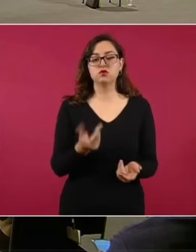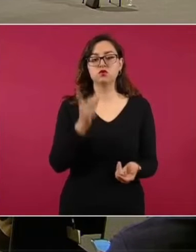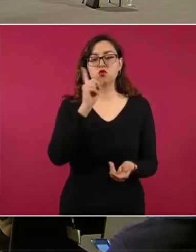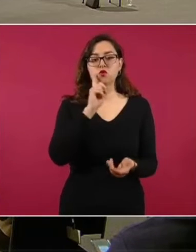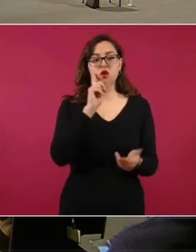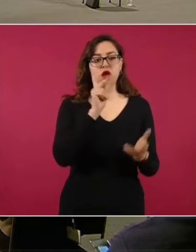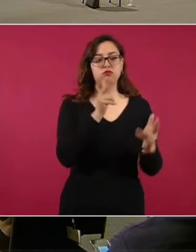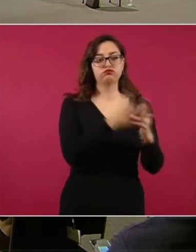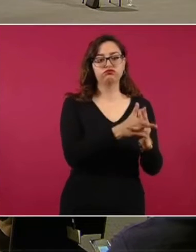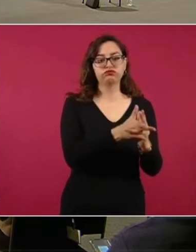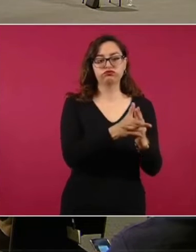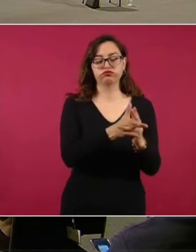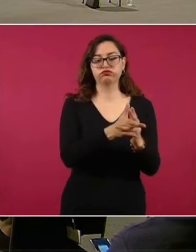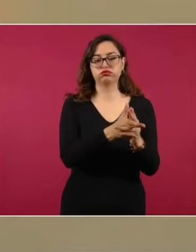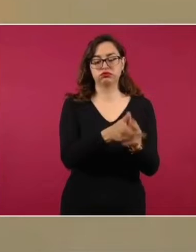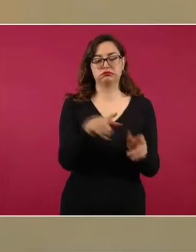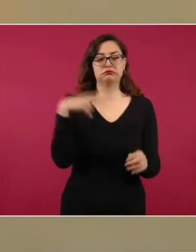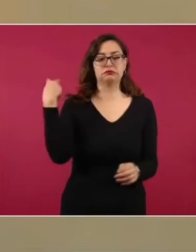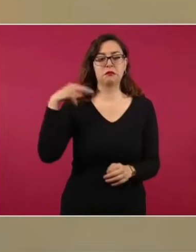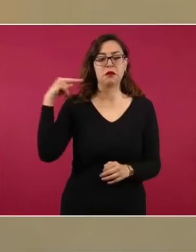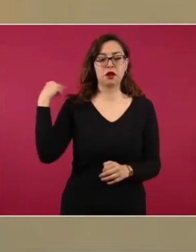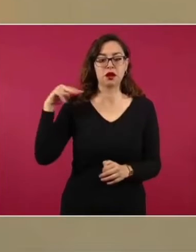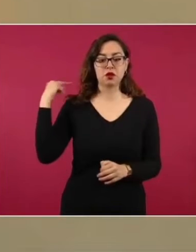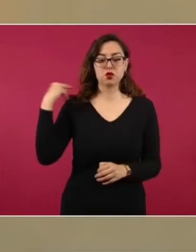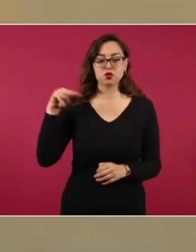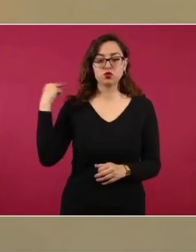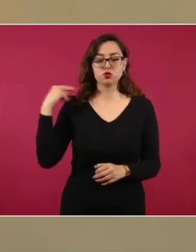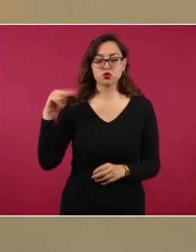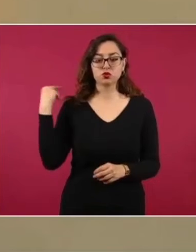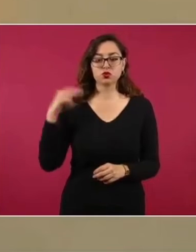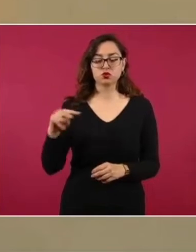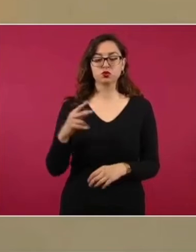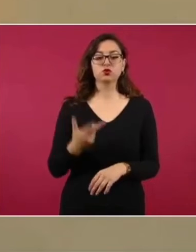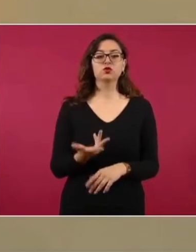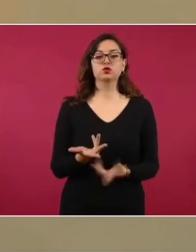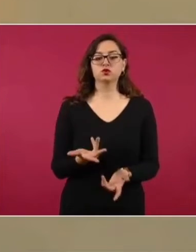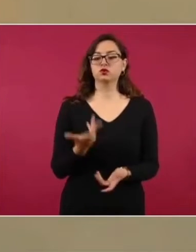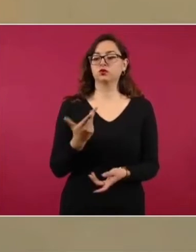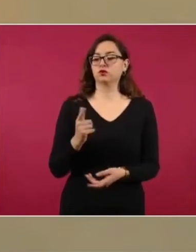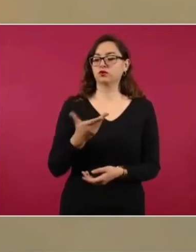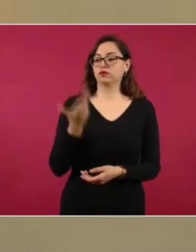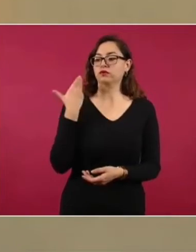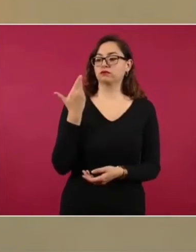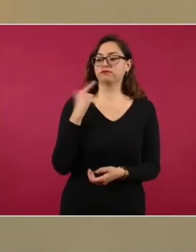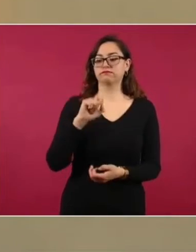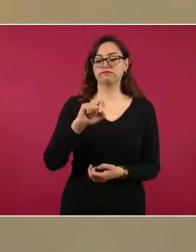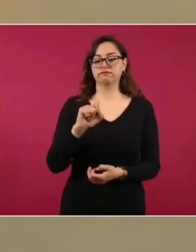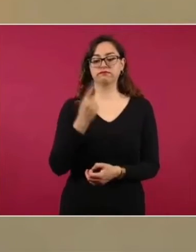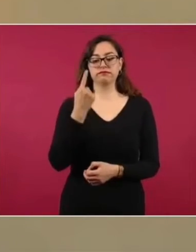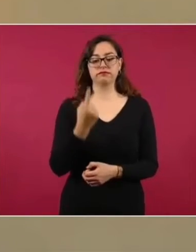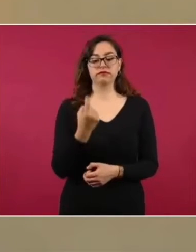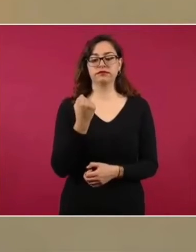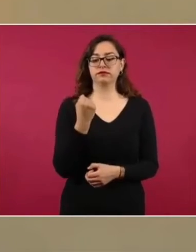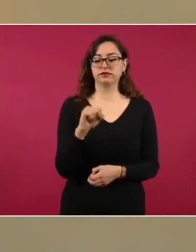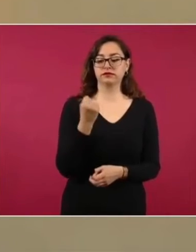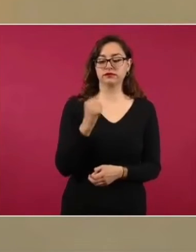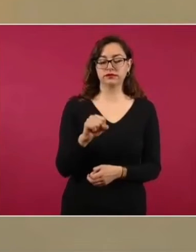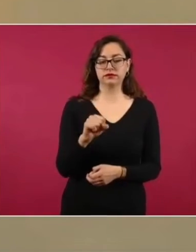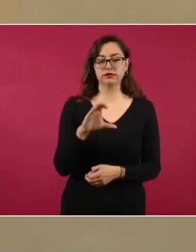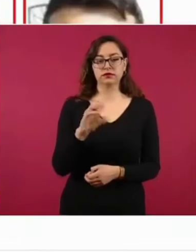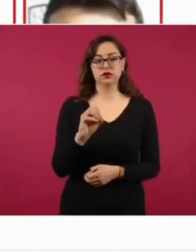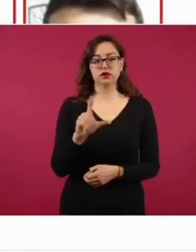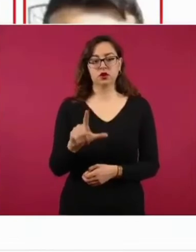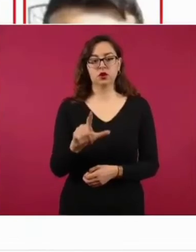en el estado de Veracruz por hechos cometidos el pasado 21 de septiembre en la